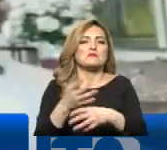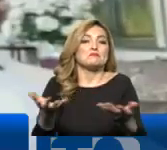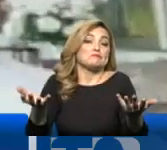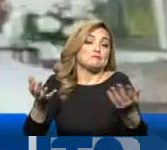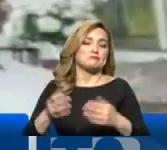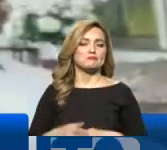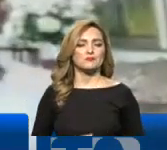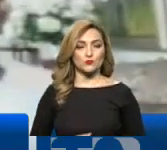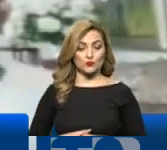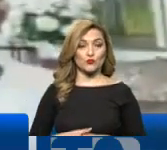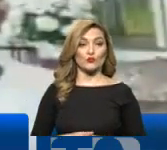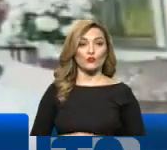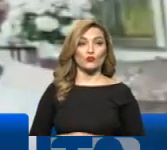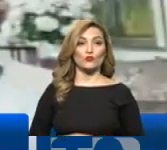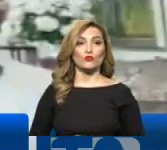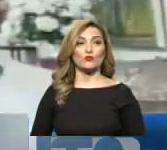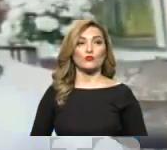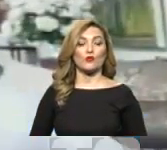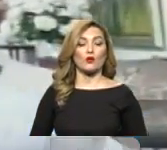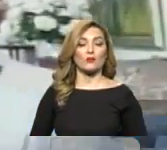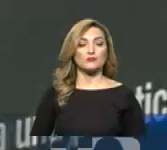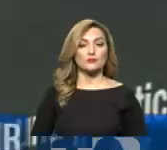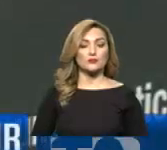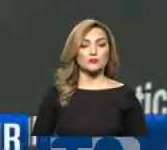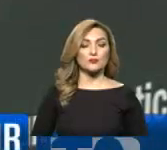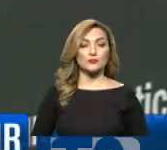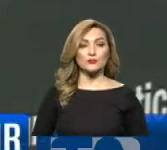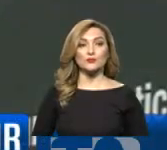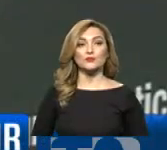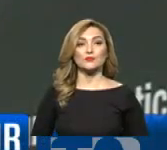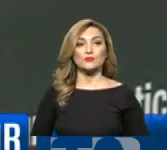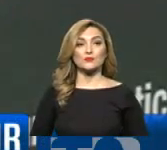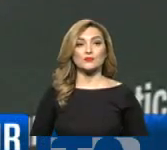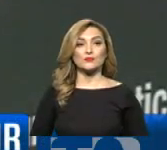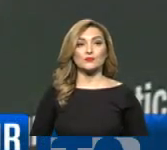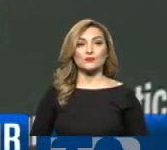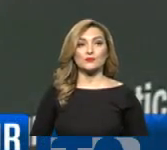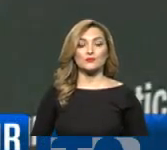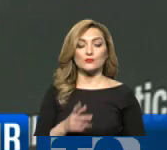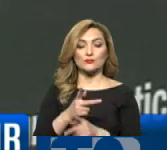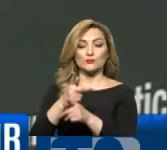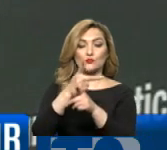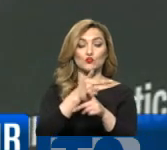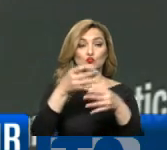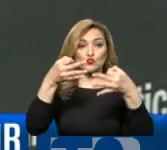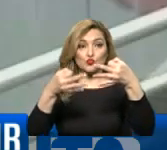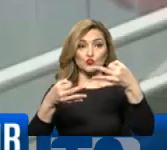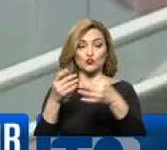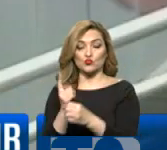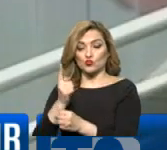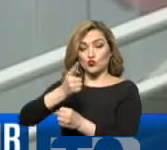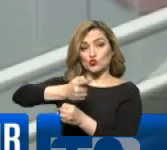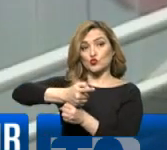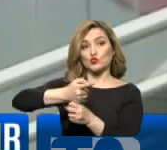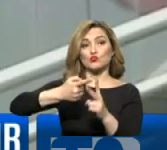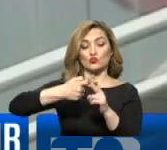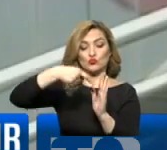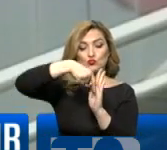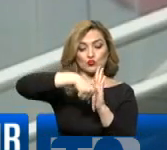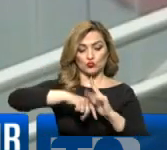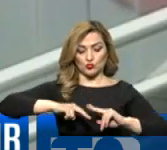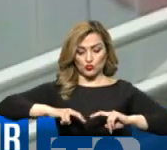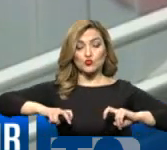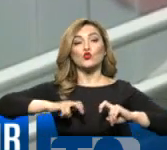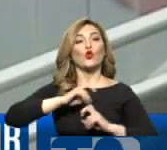una casi segura sentencia condenatoria en su contra. Y en ese sentido, el Pleno del Consejo de la Judicatura dispuso que se inicie una investigación